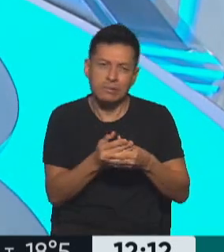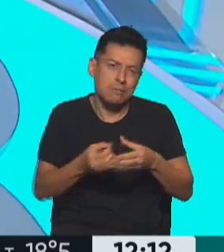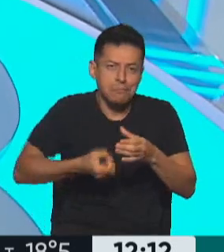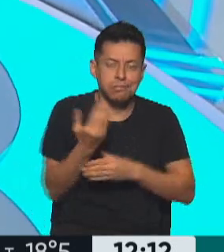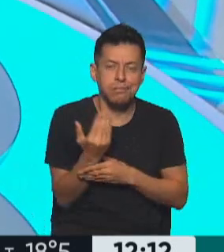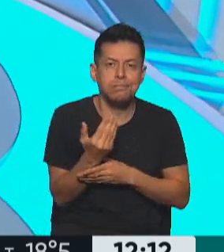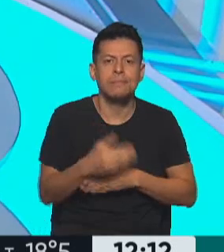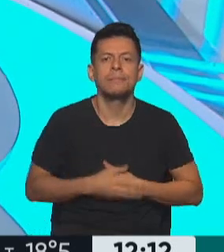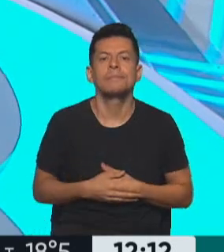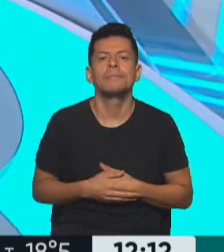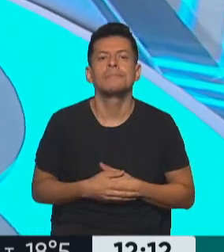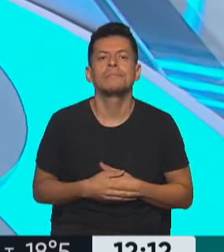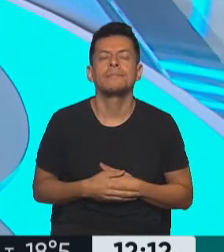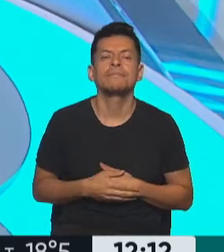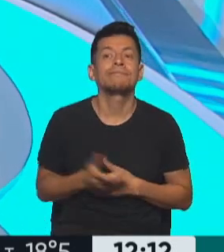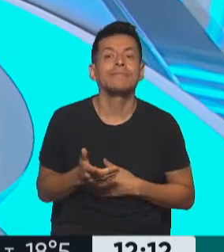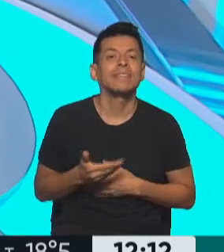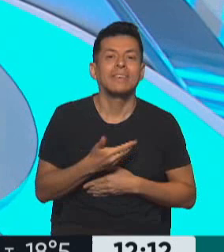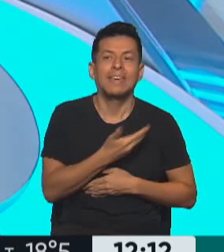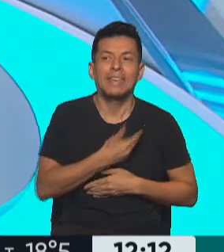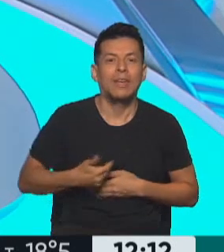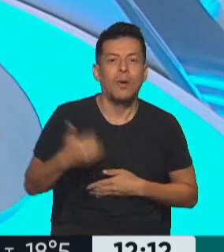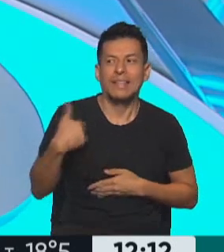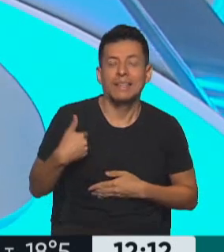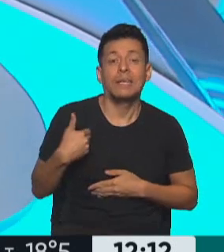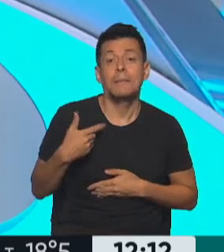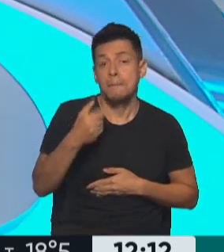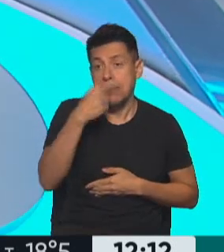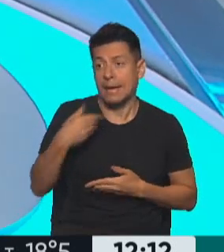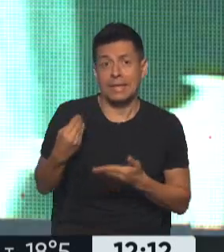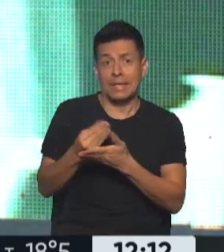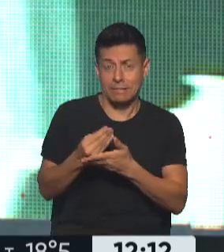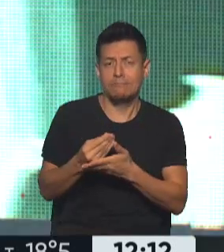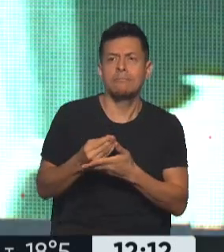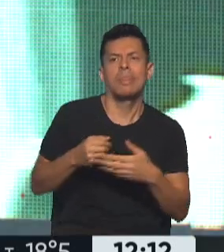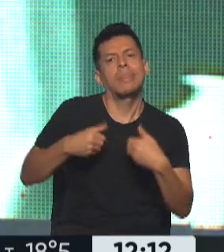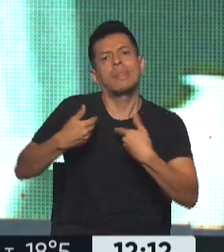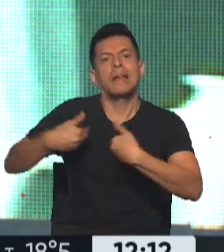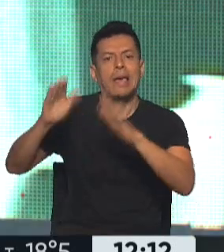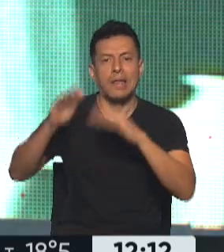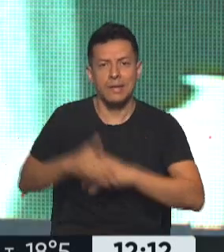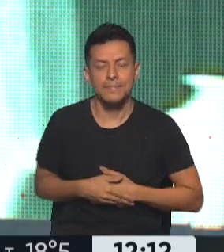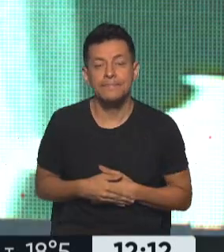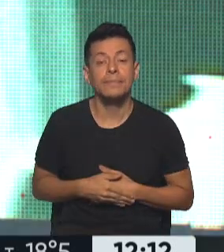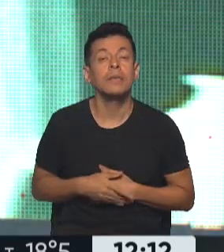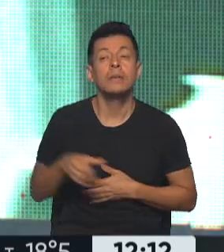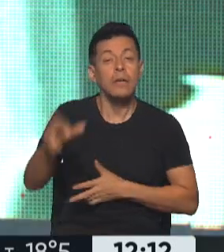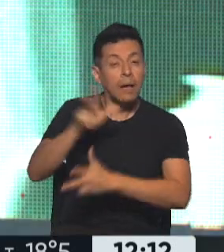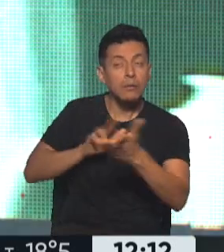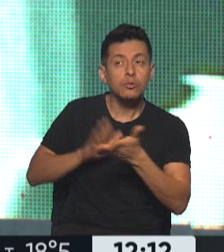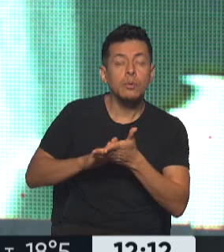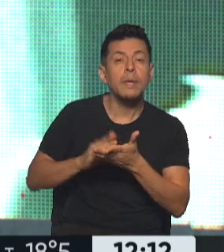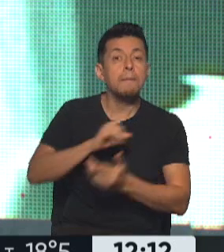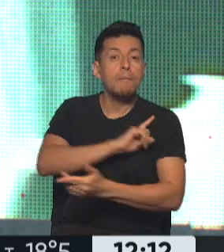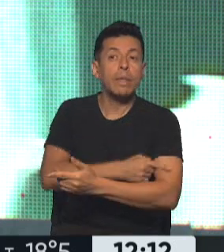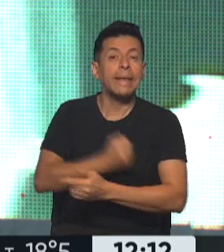endeudamiento y a la entrega del Estado argentino durante los 4 años del macrismo, ¿no? Ministro, recién hablaba del poder económico. ¿Este poder económico